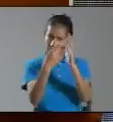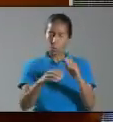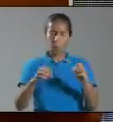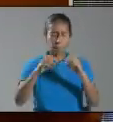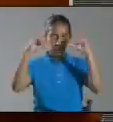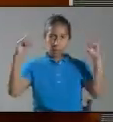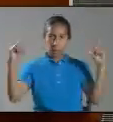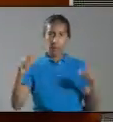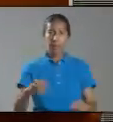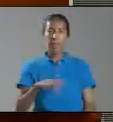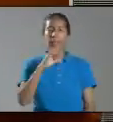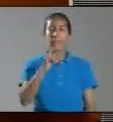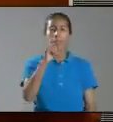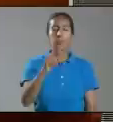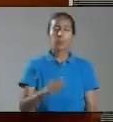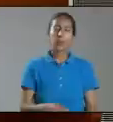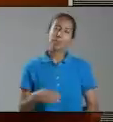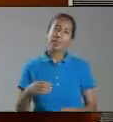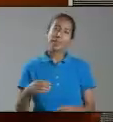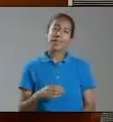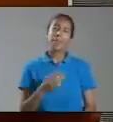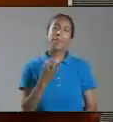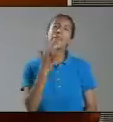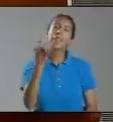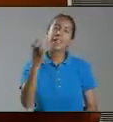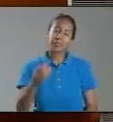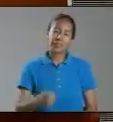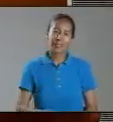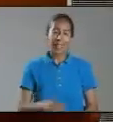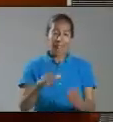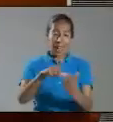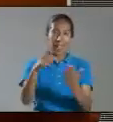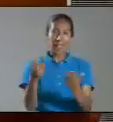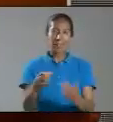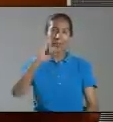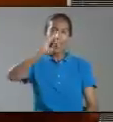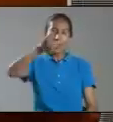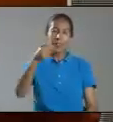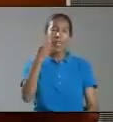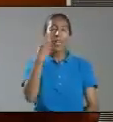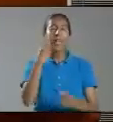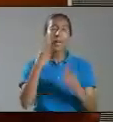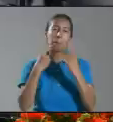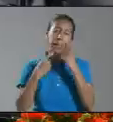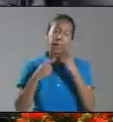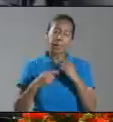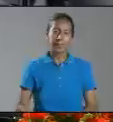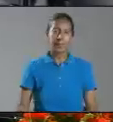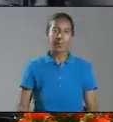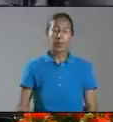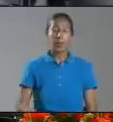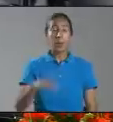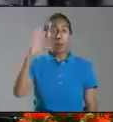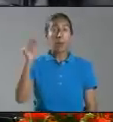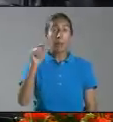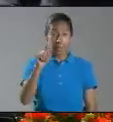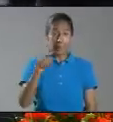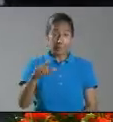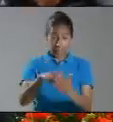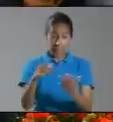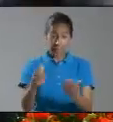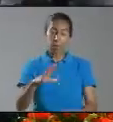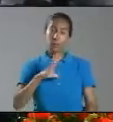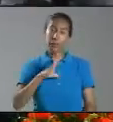que es uno de mis favoritos del libro de Jeremías. Usted sabe que Jeremías tiene unos versículos muy famosos,